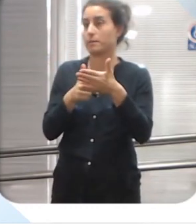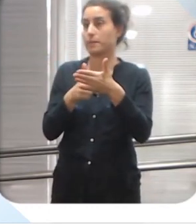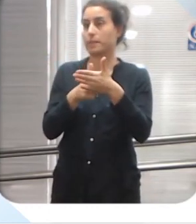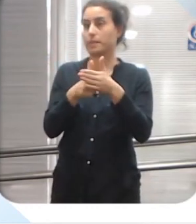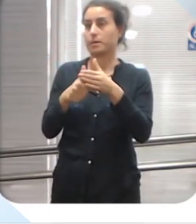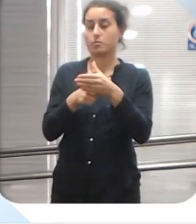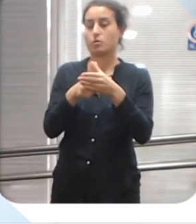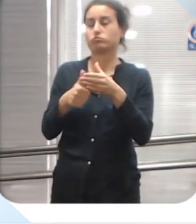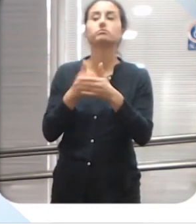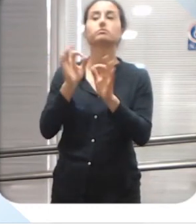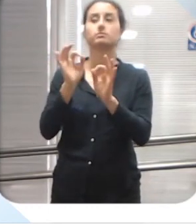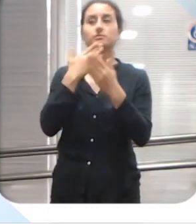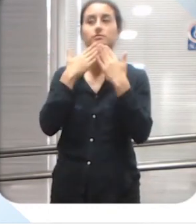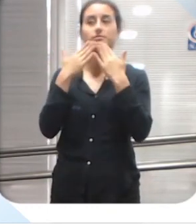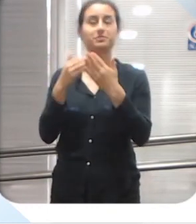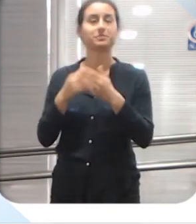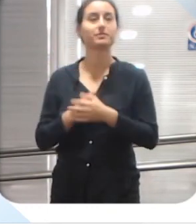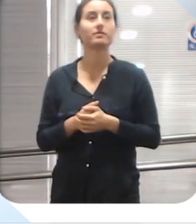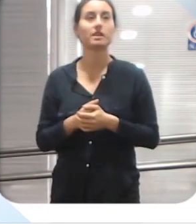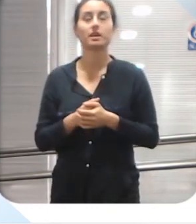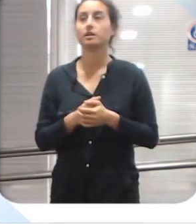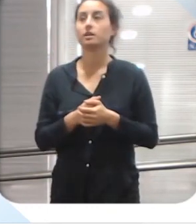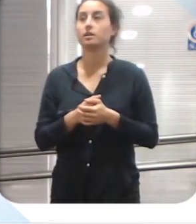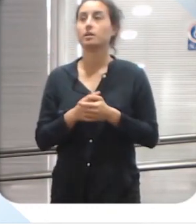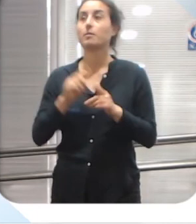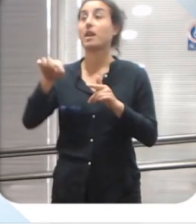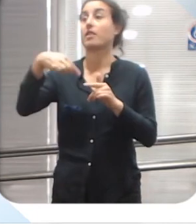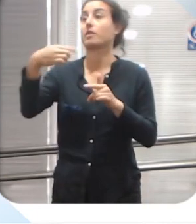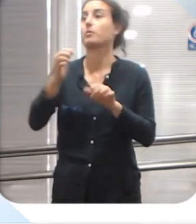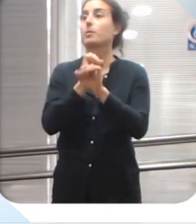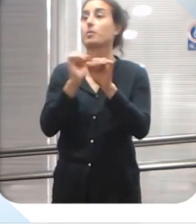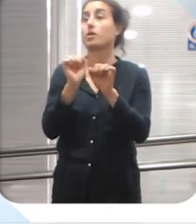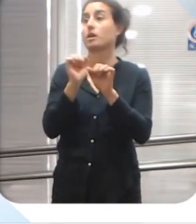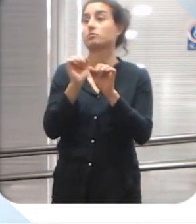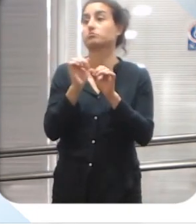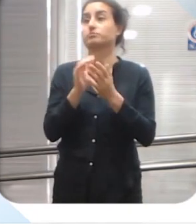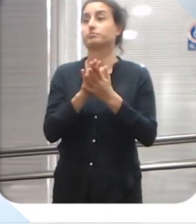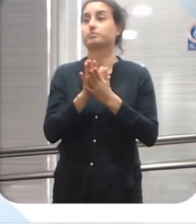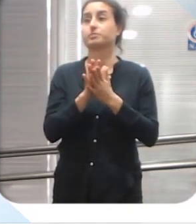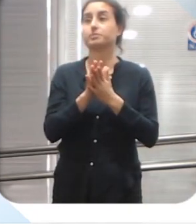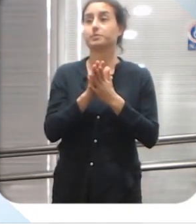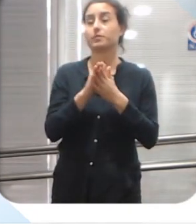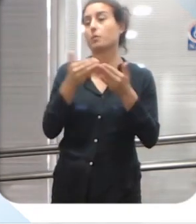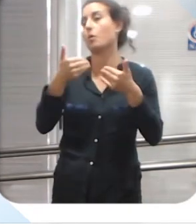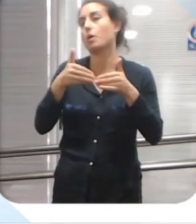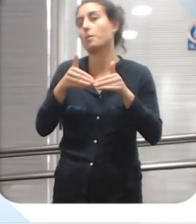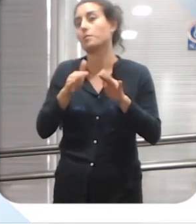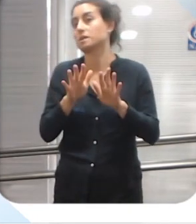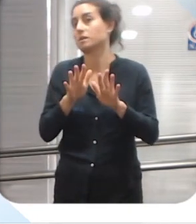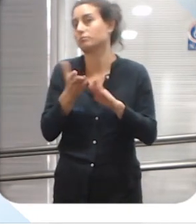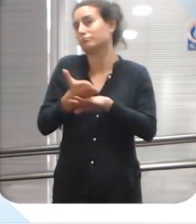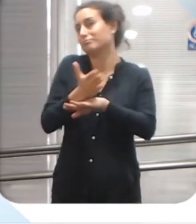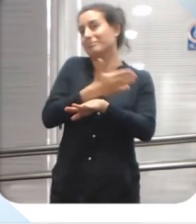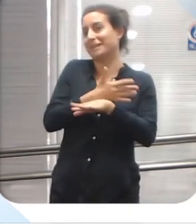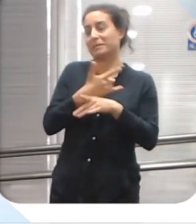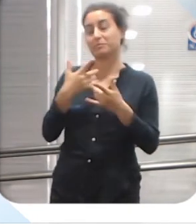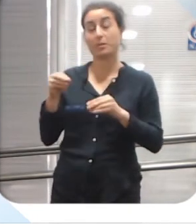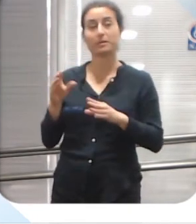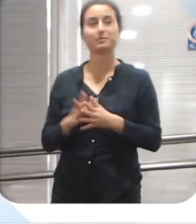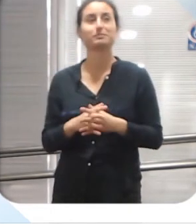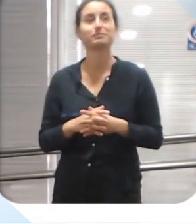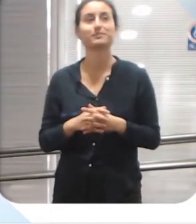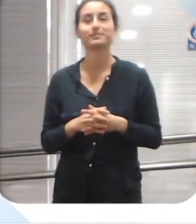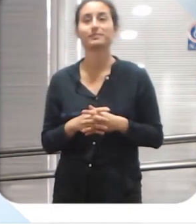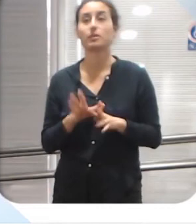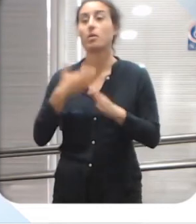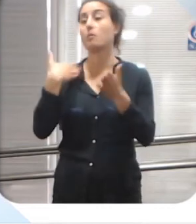Tenemos que arrancar mucho antes para poder después llegar a eso. Pero tenemos que arrancar muchísimo antes. No podemos